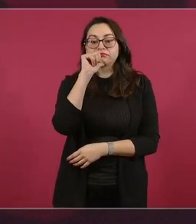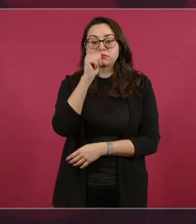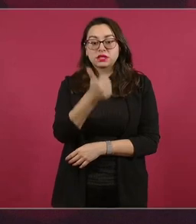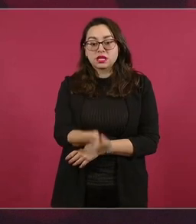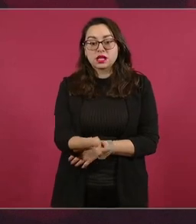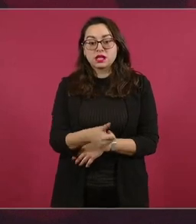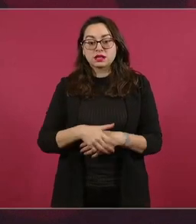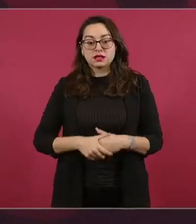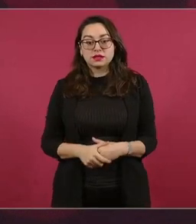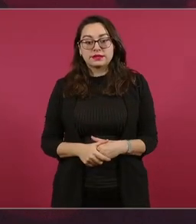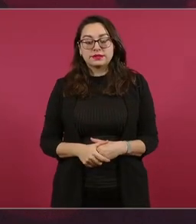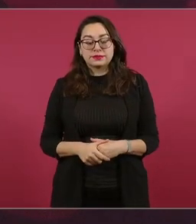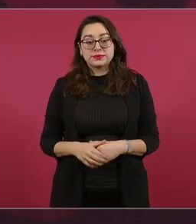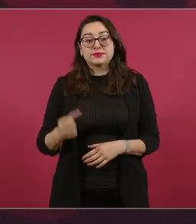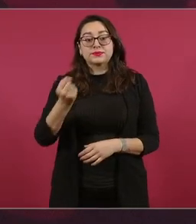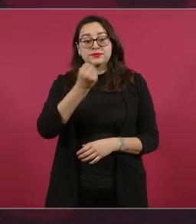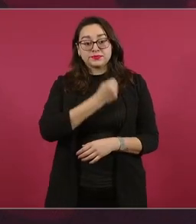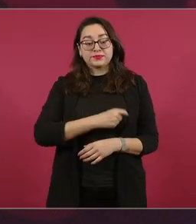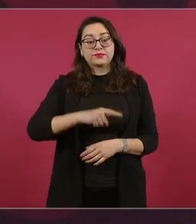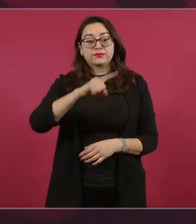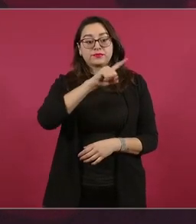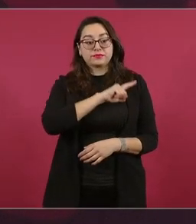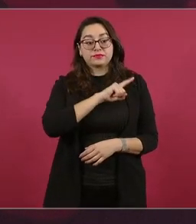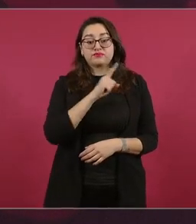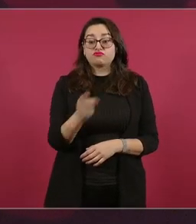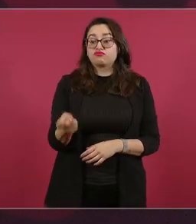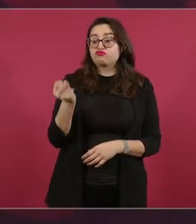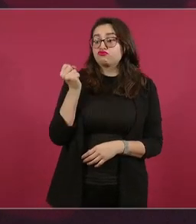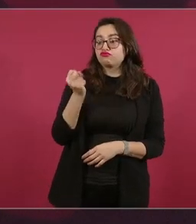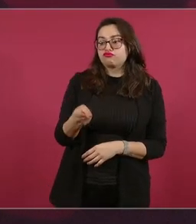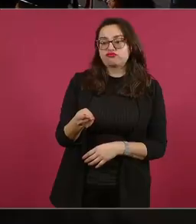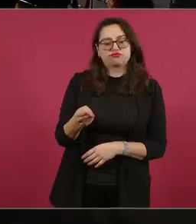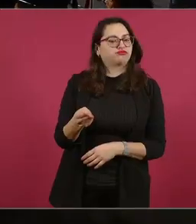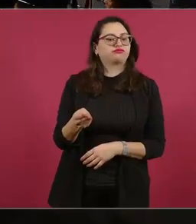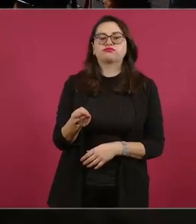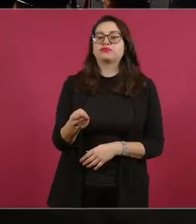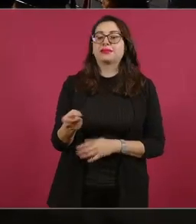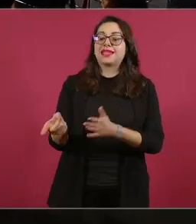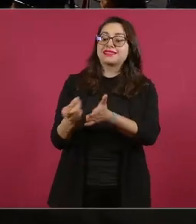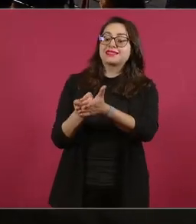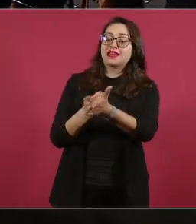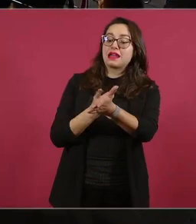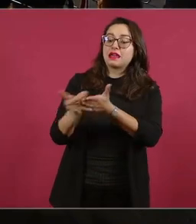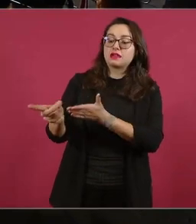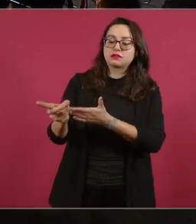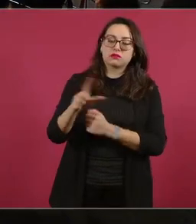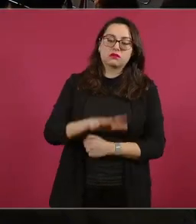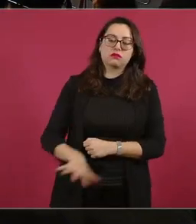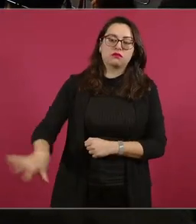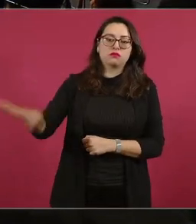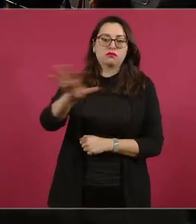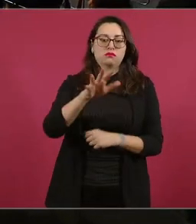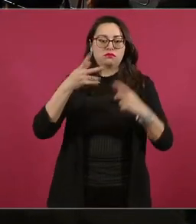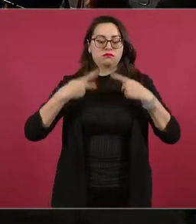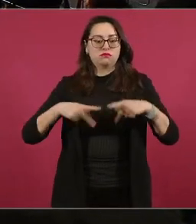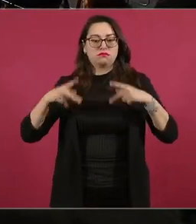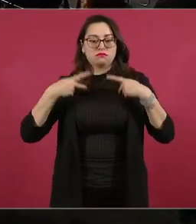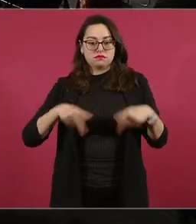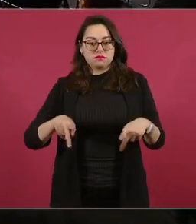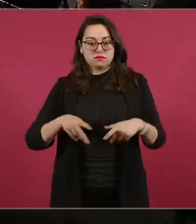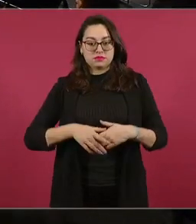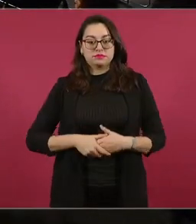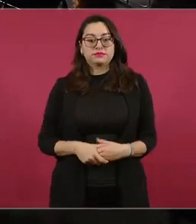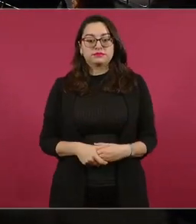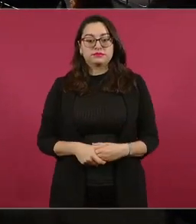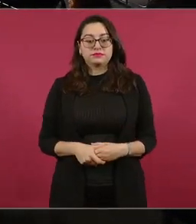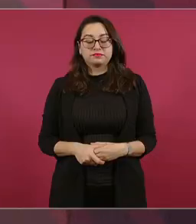porque la salud no es un privilegio, es un derecho de nuestro pueblo. Esa es una